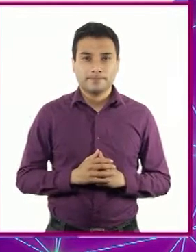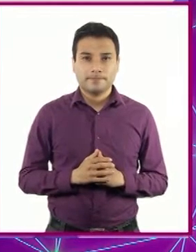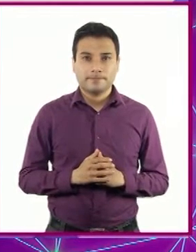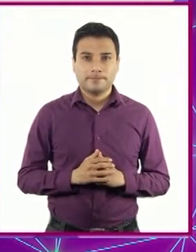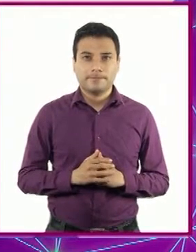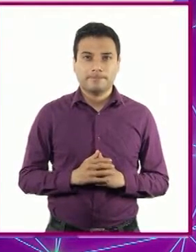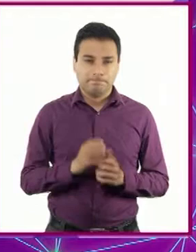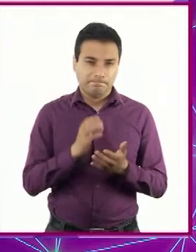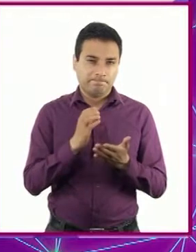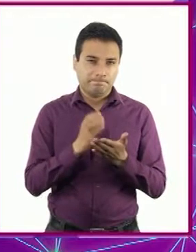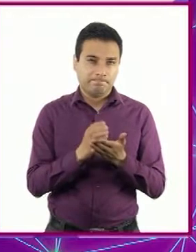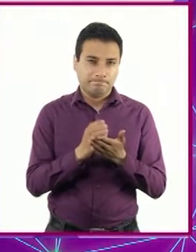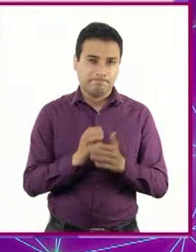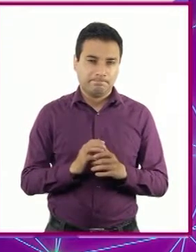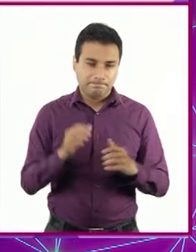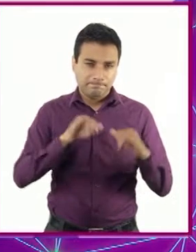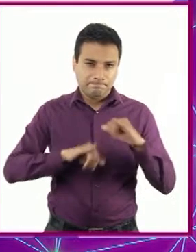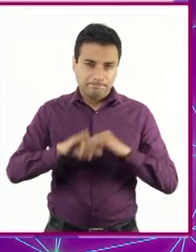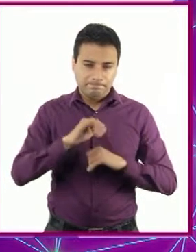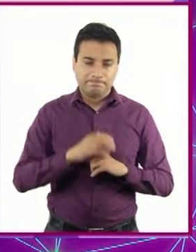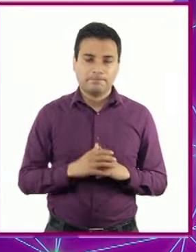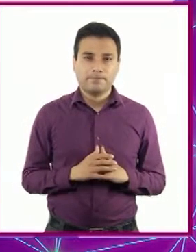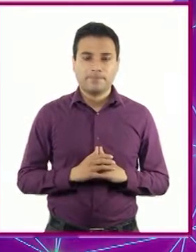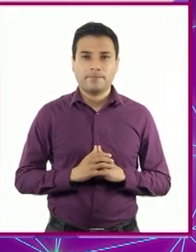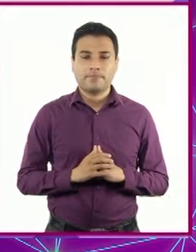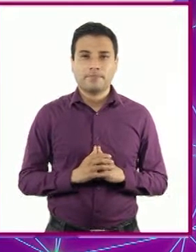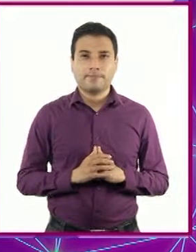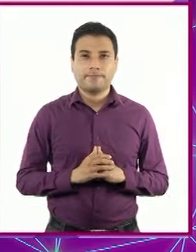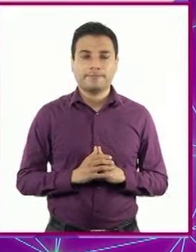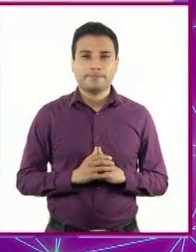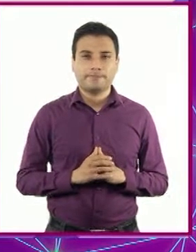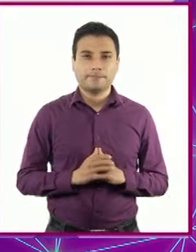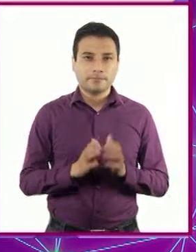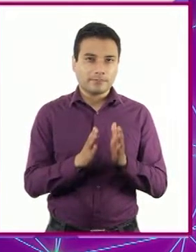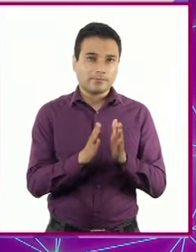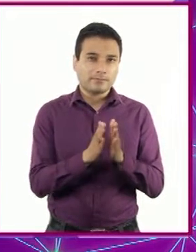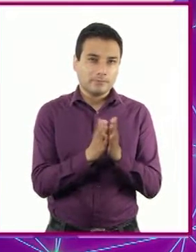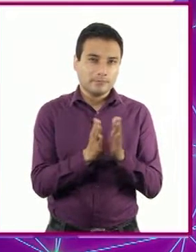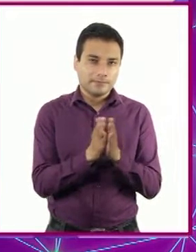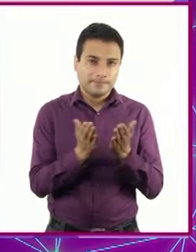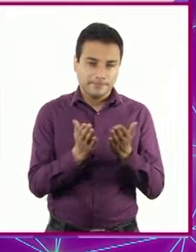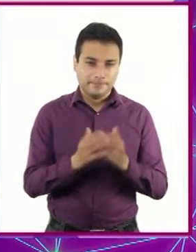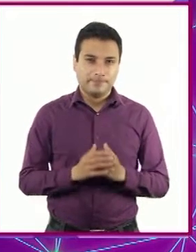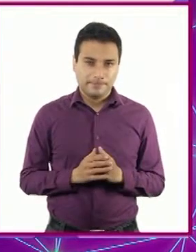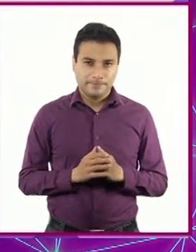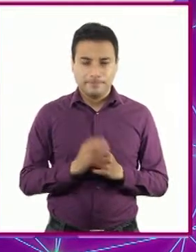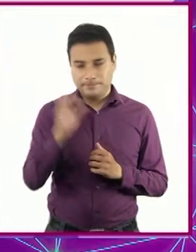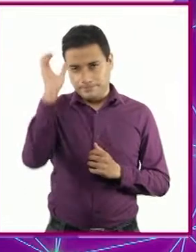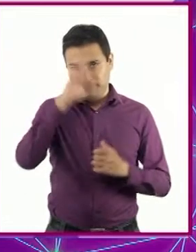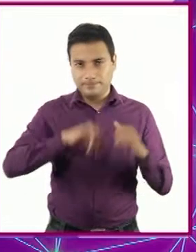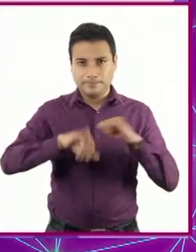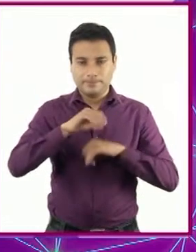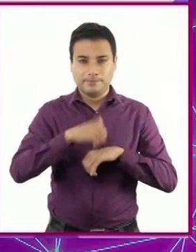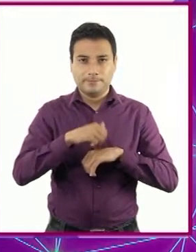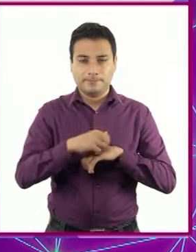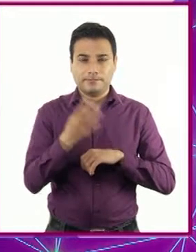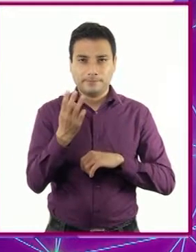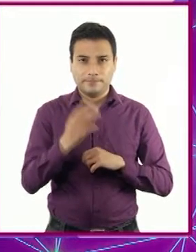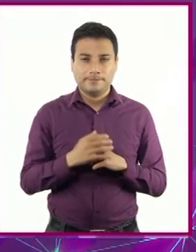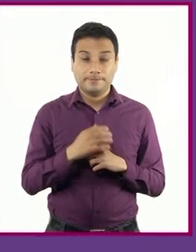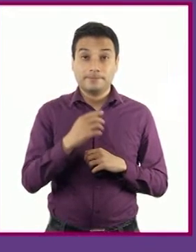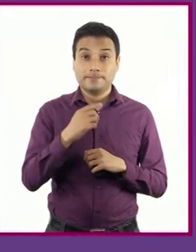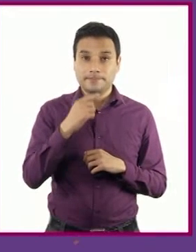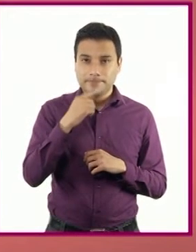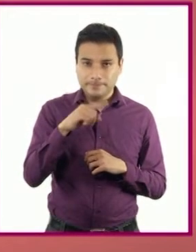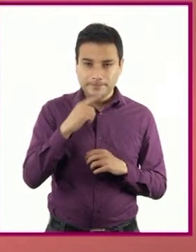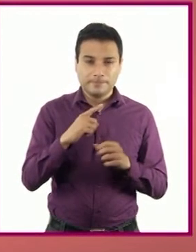su bitácora científica o cuaderno de ciencias química, libro de texto de Ciencias 3, lápiz, colores y